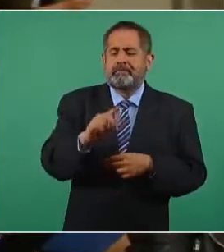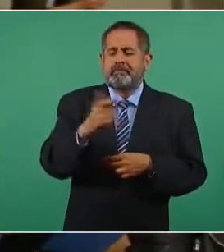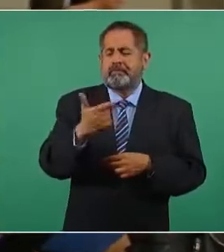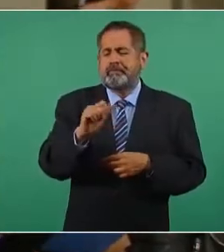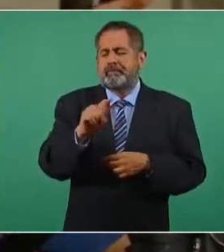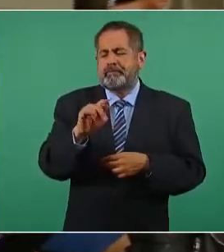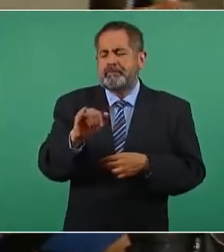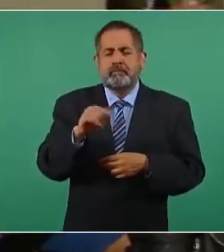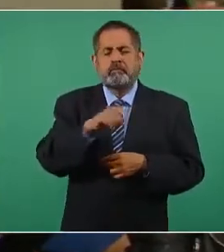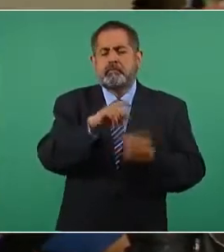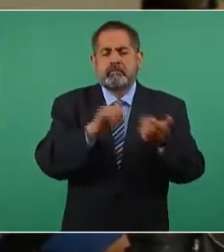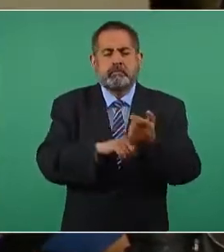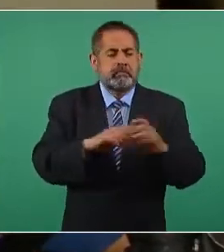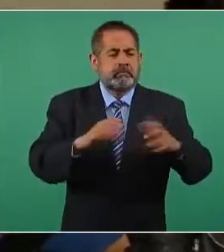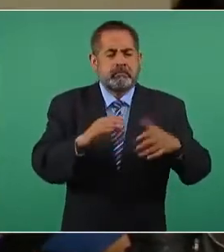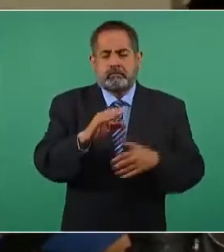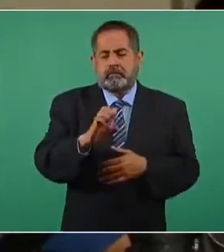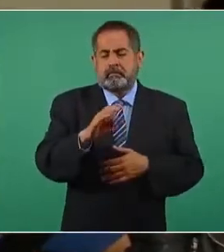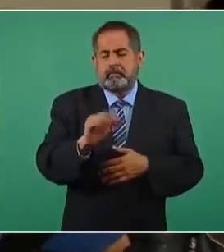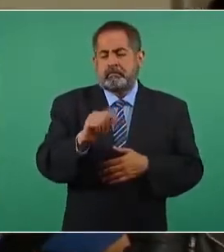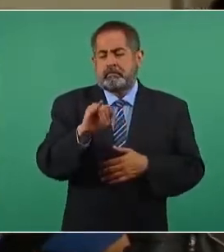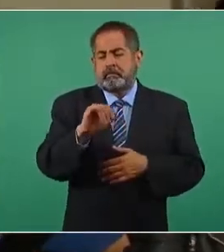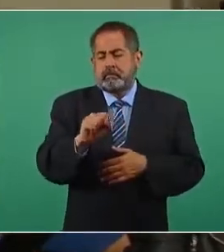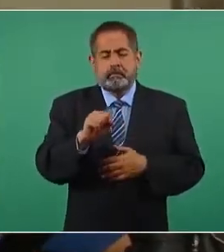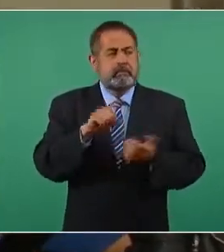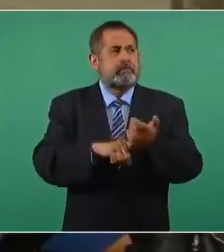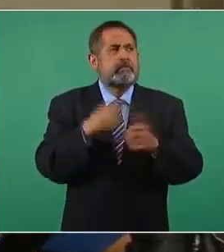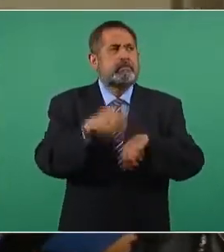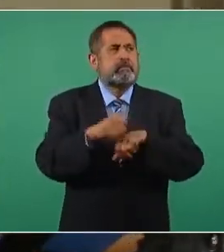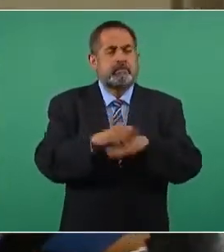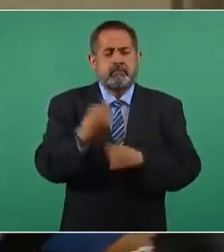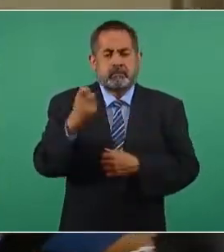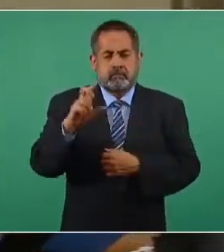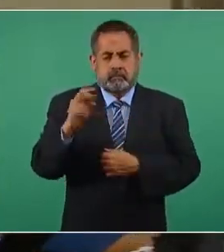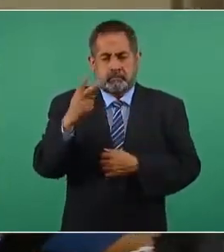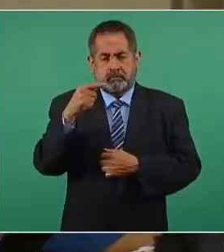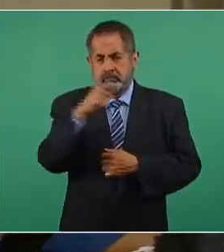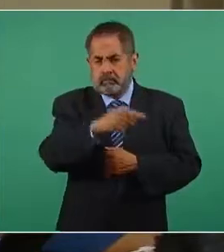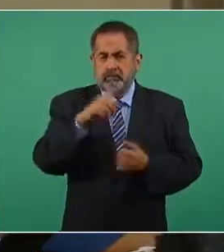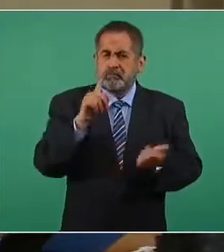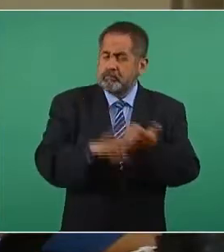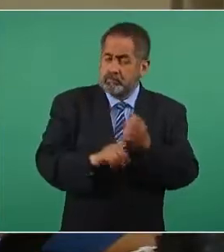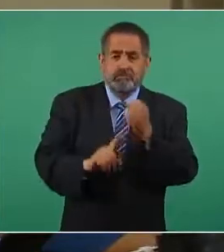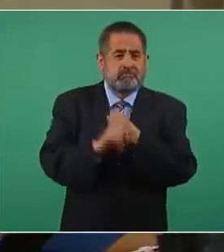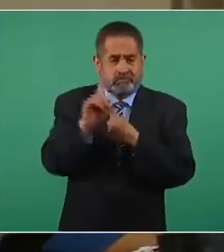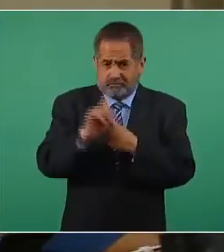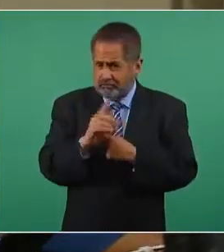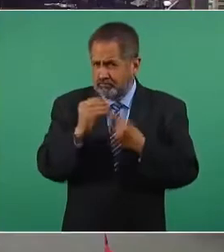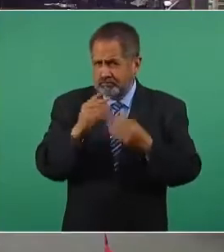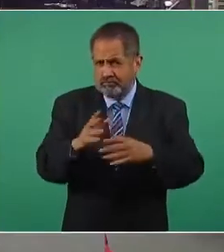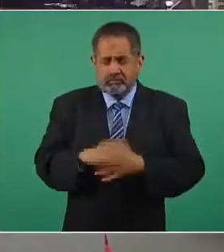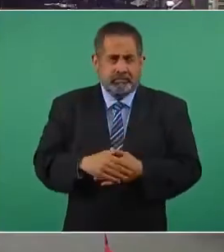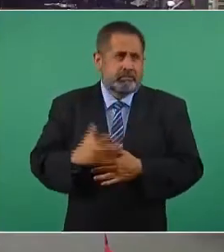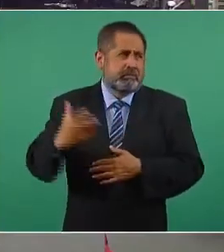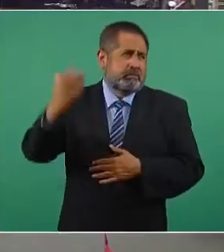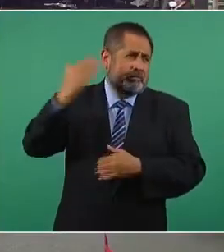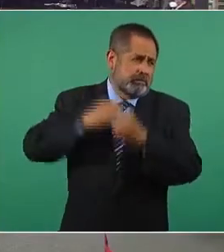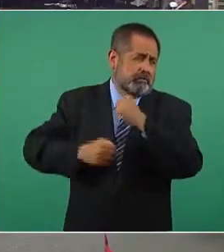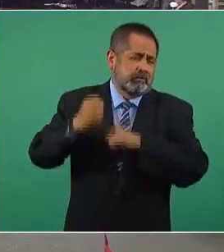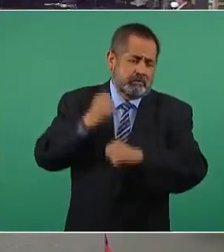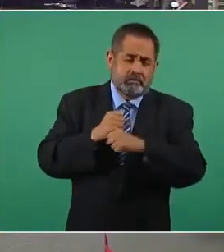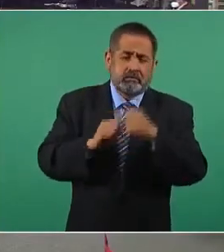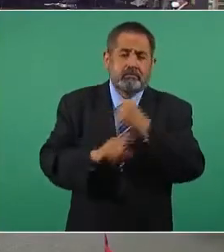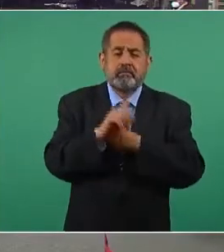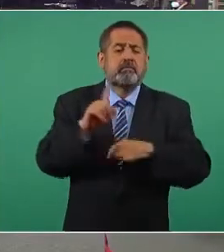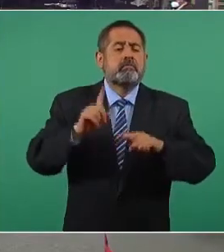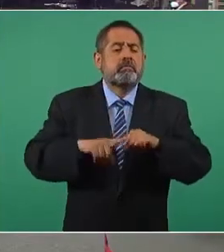que tiene los CEBATIS, y muy en particular el CEBATIS 132, tienen un fuerte problema que ya data de años en